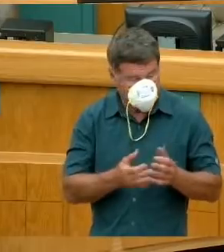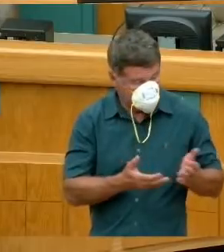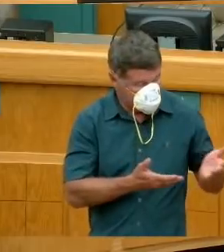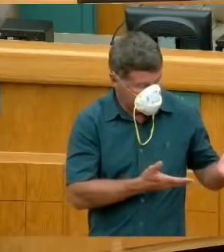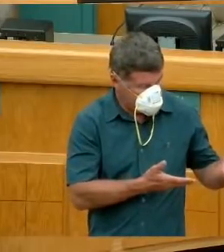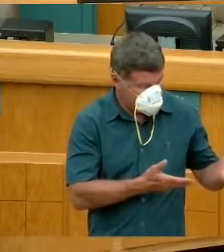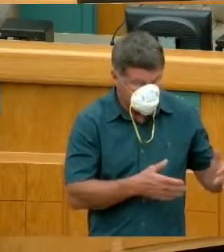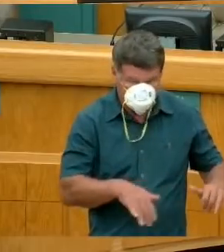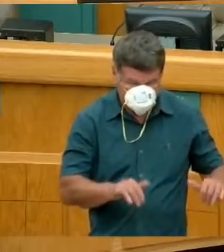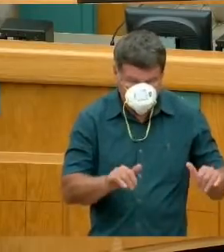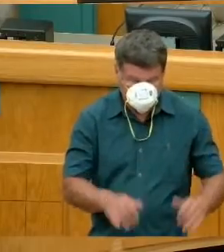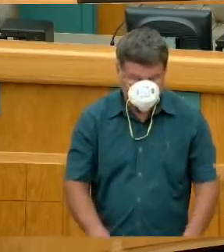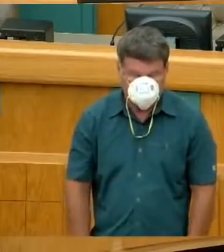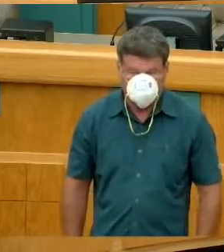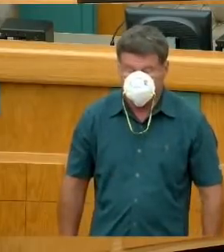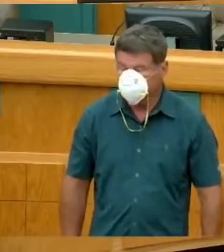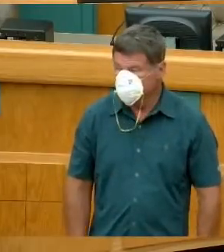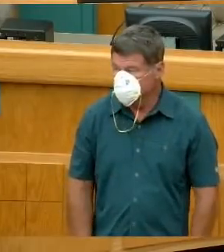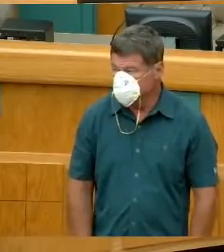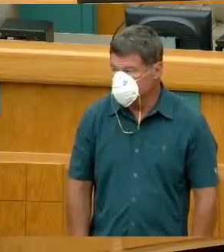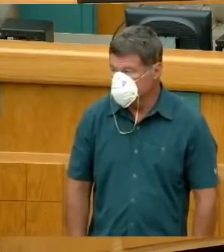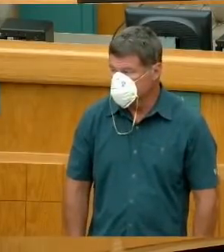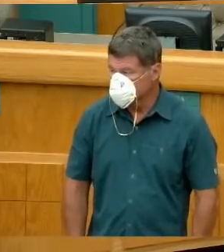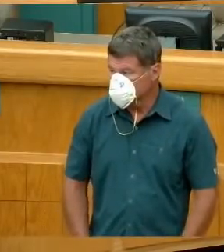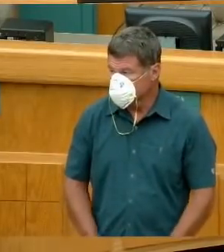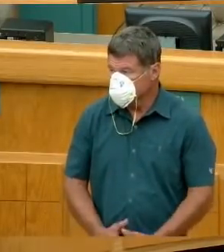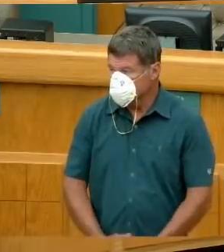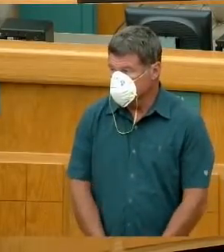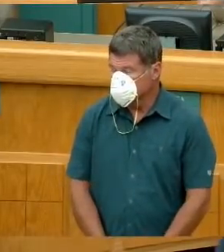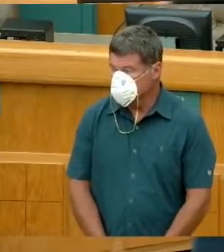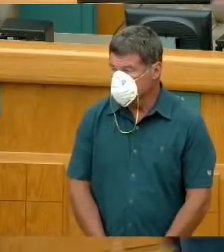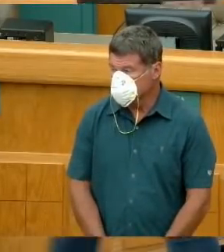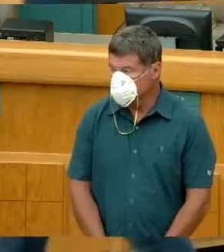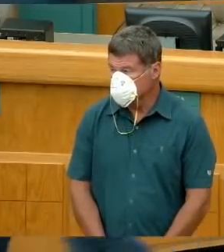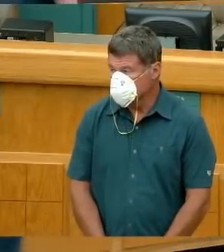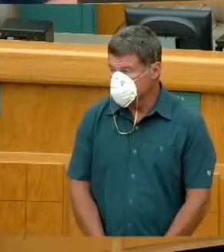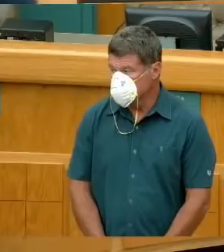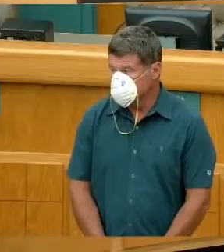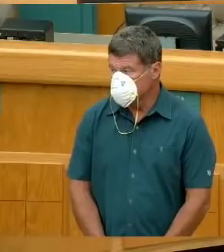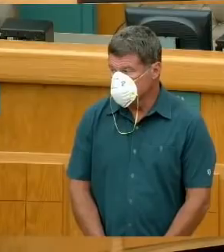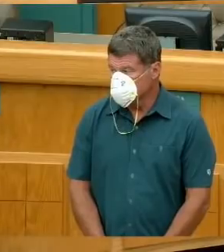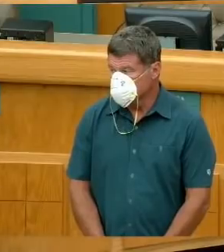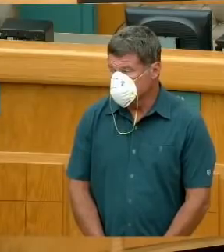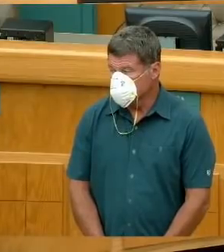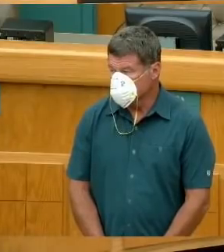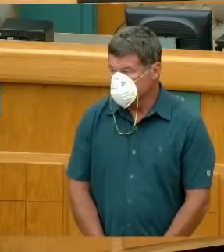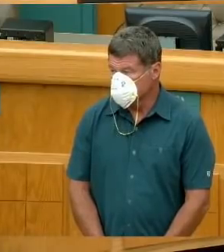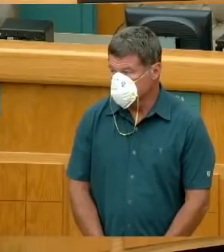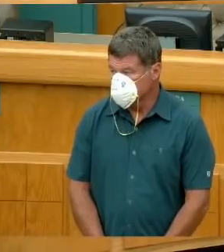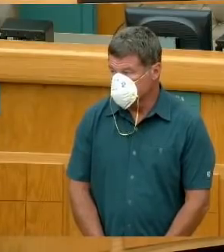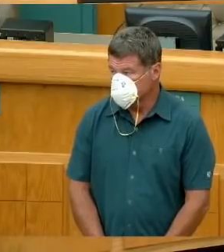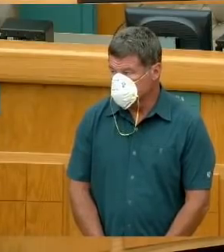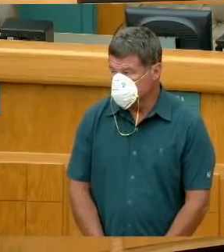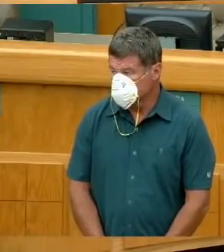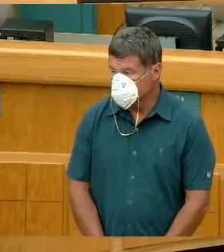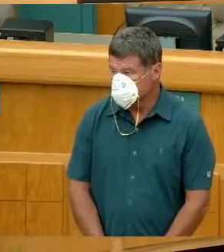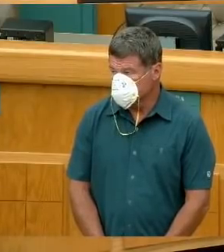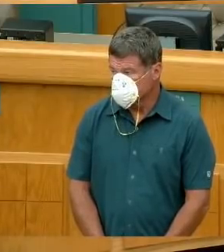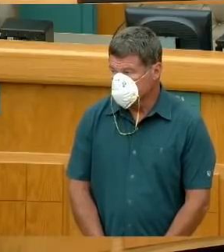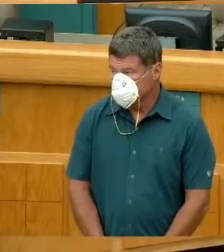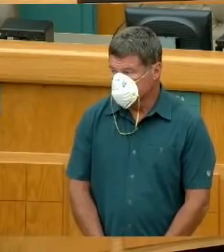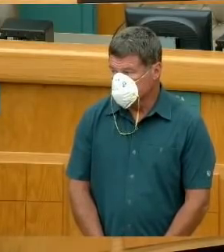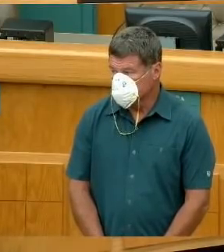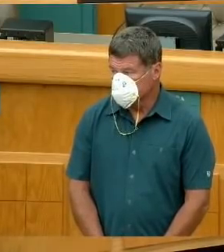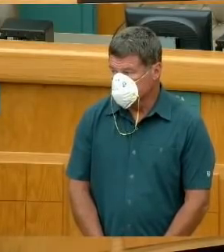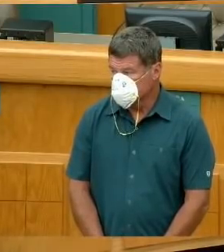recomendaciones que ha escuchado por parte del jefe de policía y la directora de salud, le pedimos que las siga y evitar así el aumento de casos y hospitalizaciones. Más que